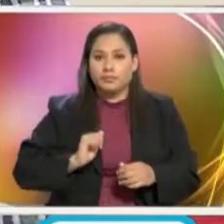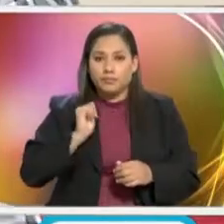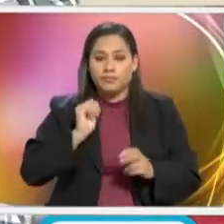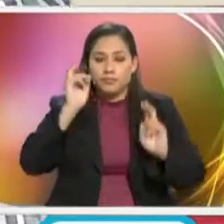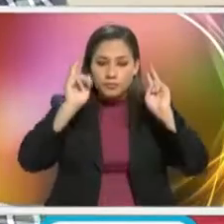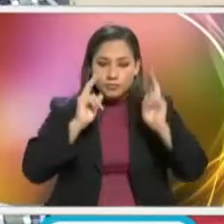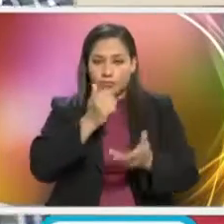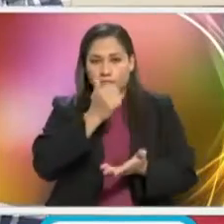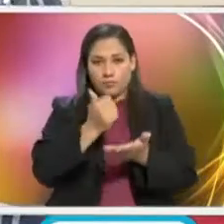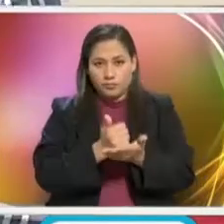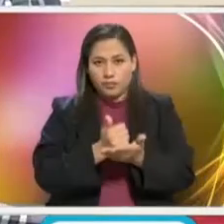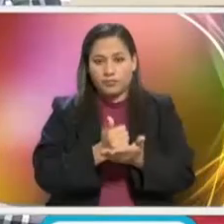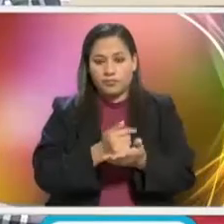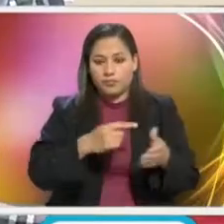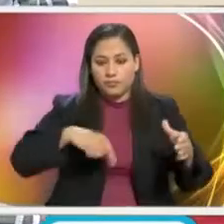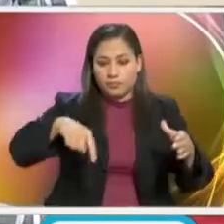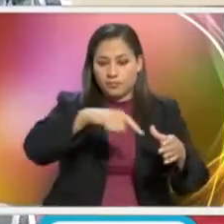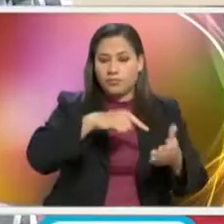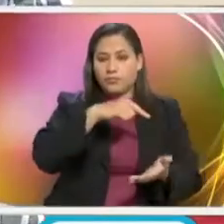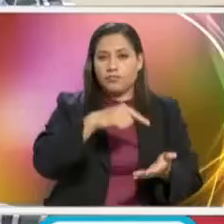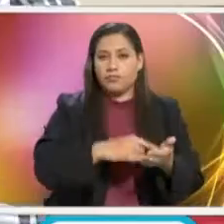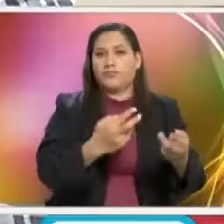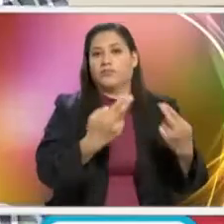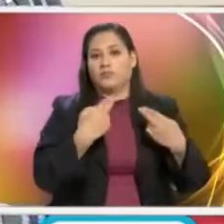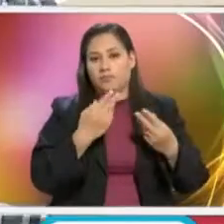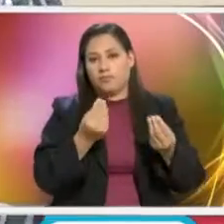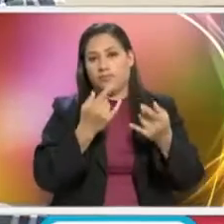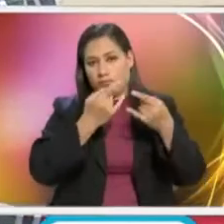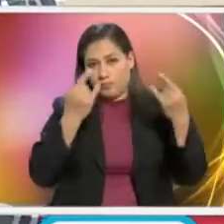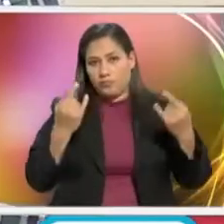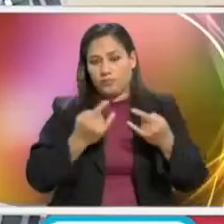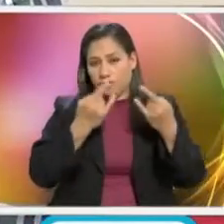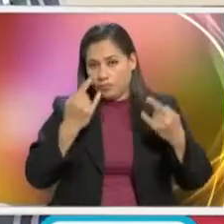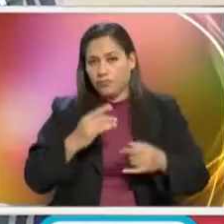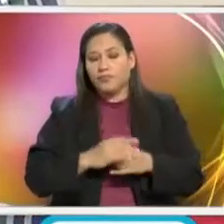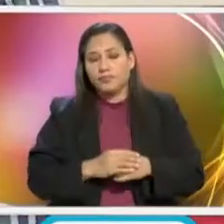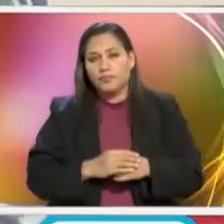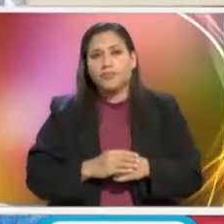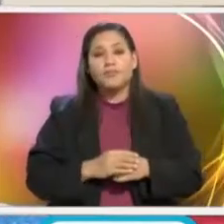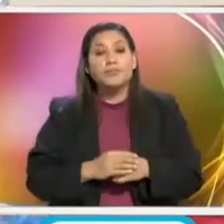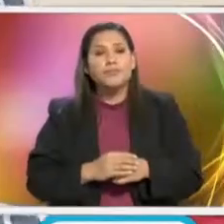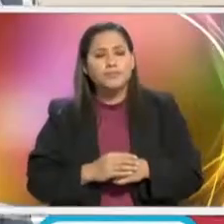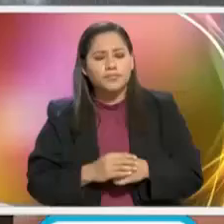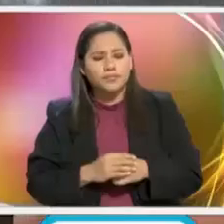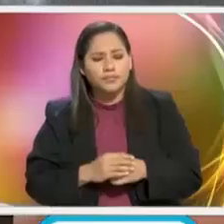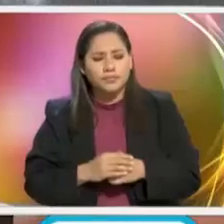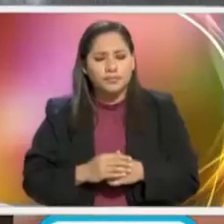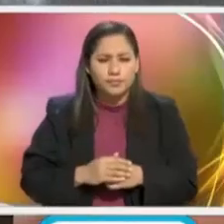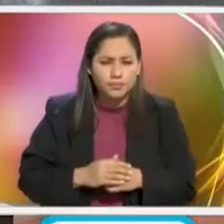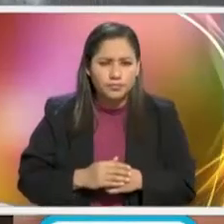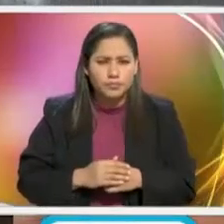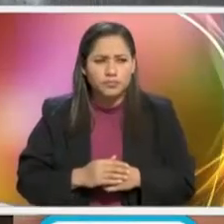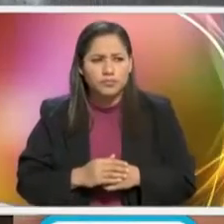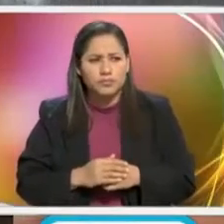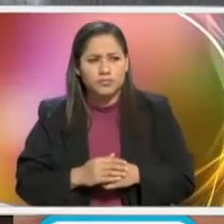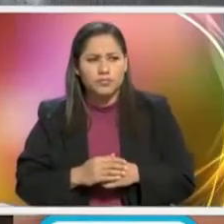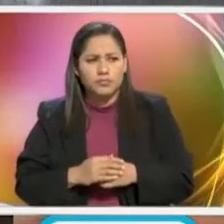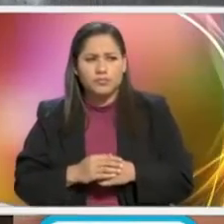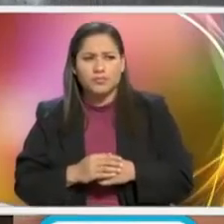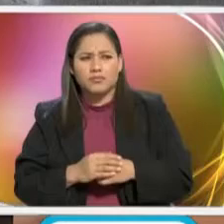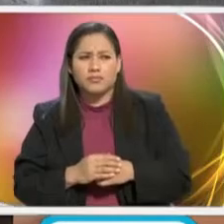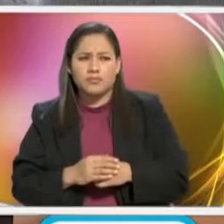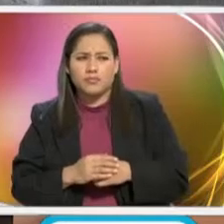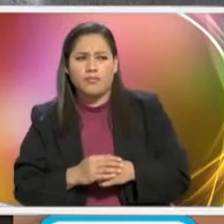ciudad, esta parte de la Ciudad de México que nos regala pues tanta historia y tanta tradición. ¿Cuál ha sido tu experiencia como actor el